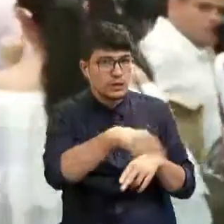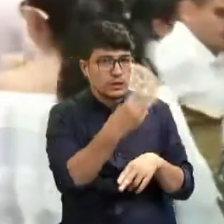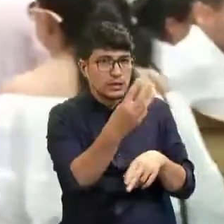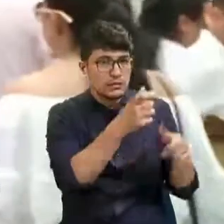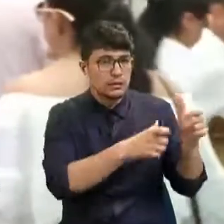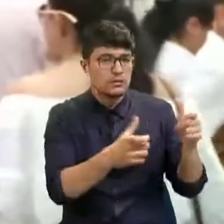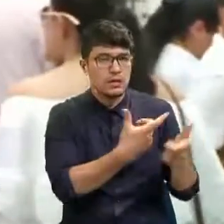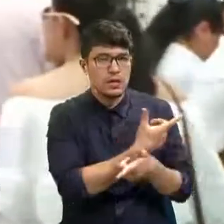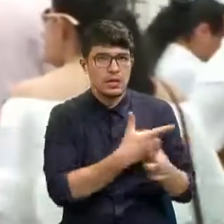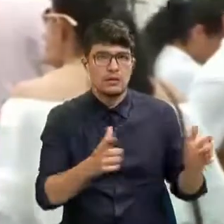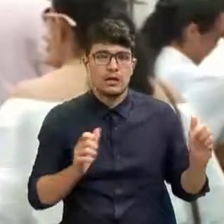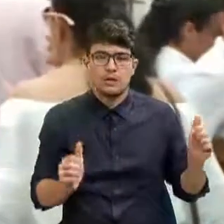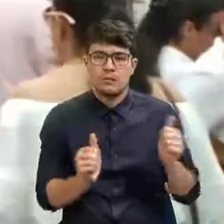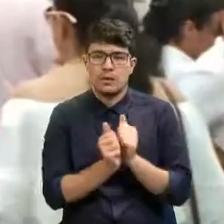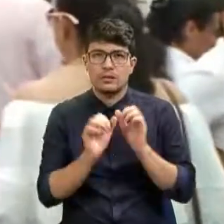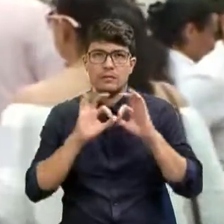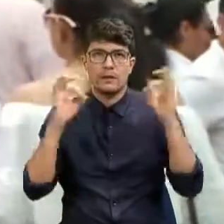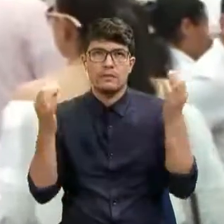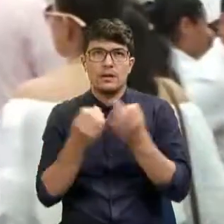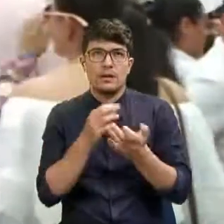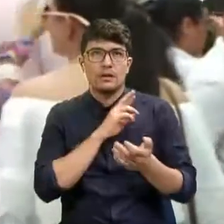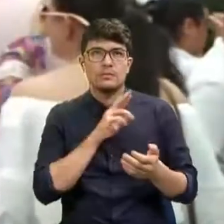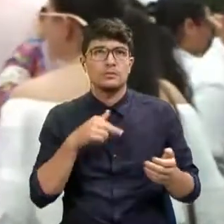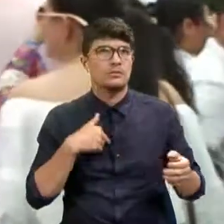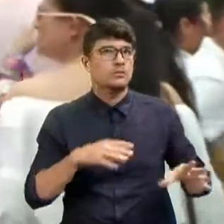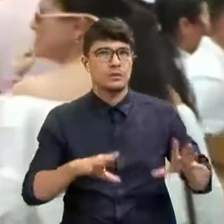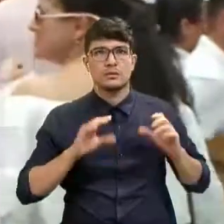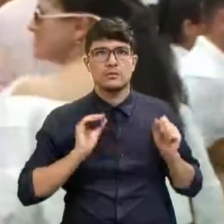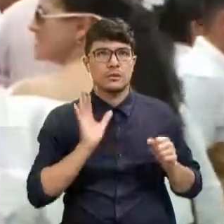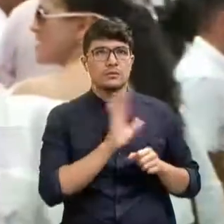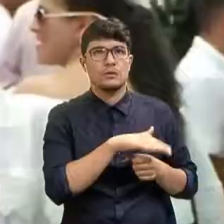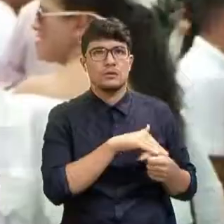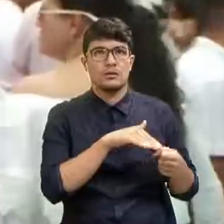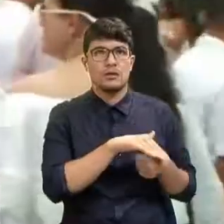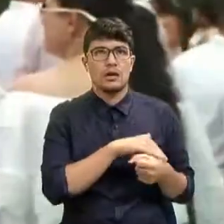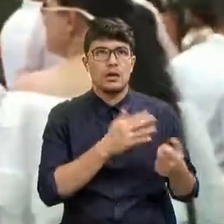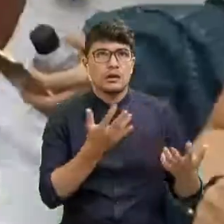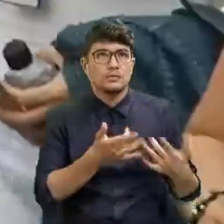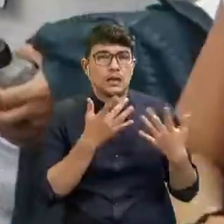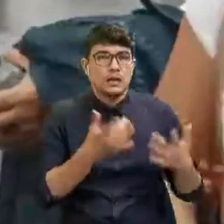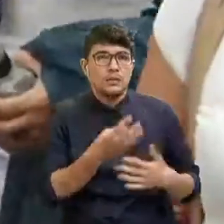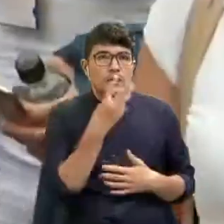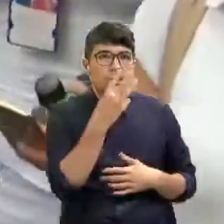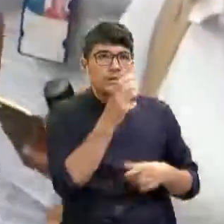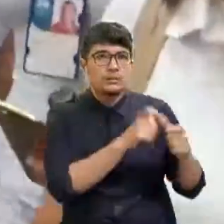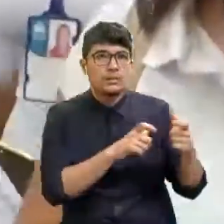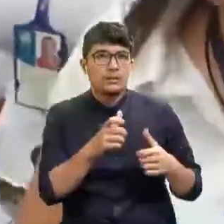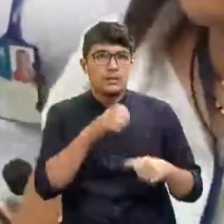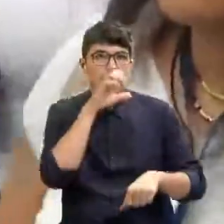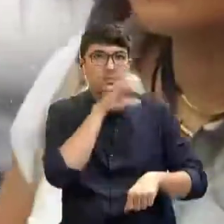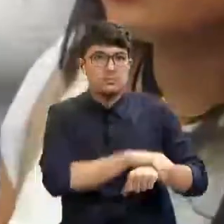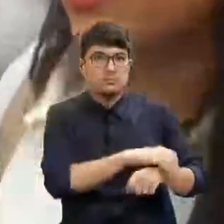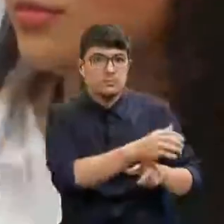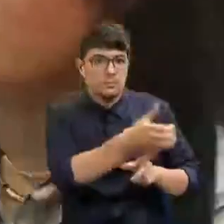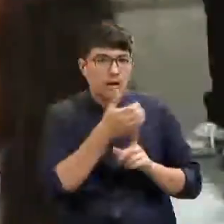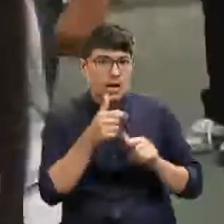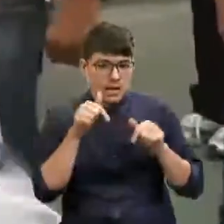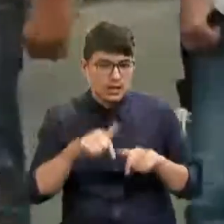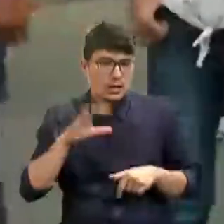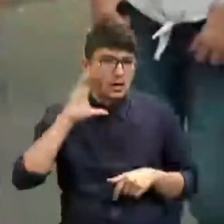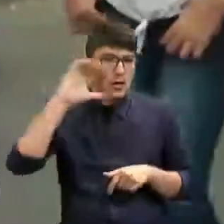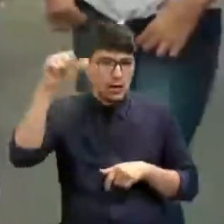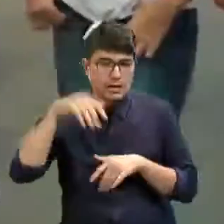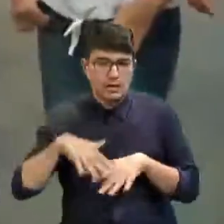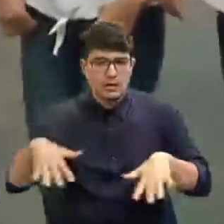rechazamos enérgicamente todas estas situaciones esperamos que las tres personas que se encuentran privadas de la libertad de ocaña y la